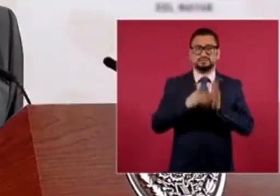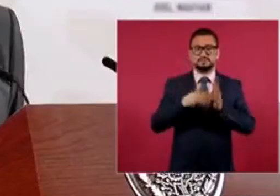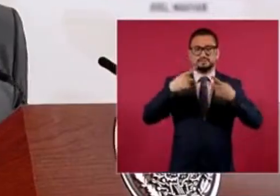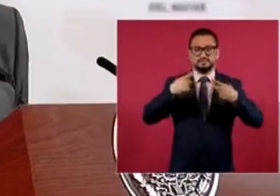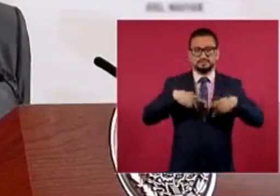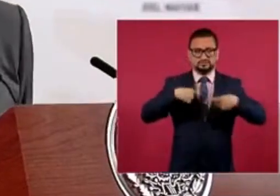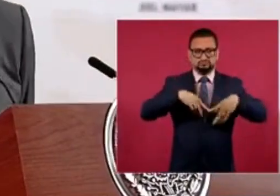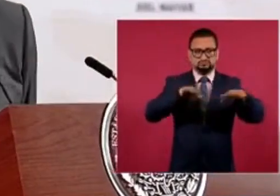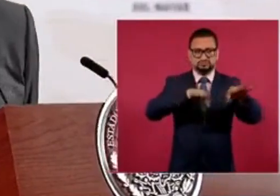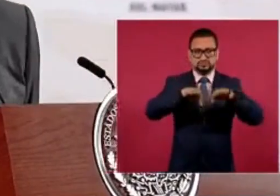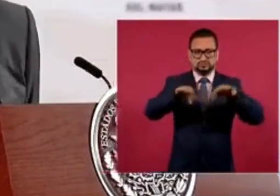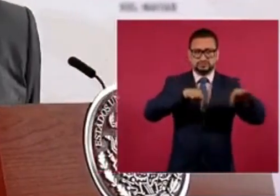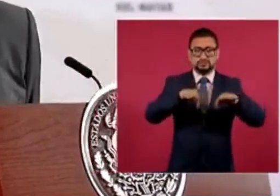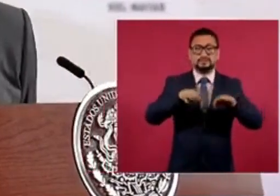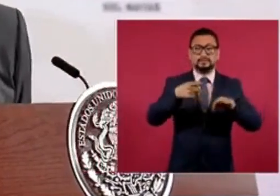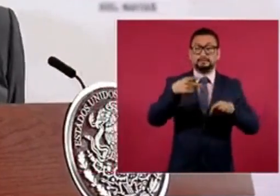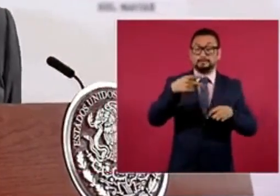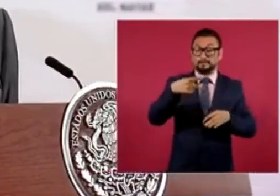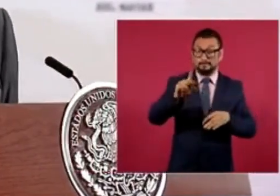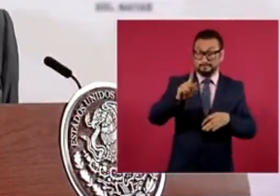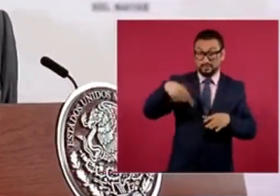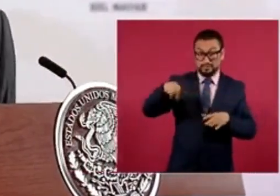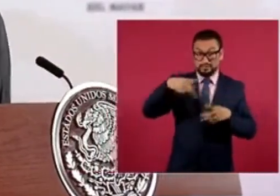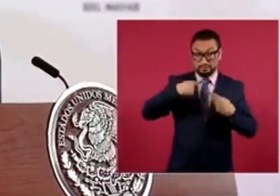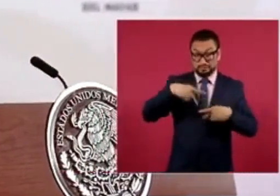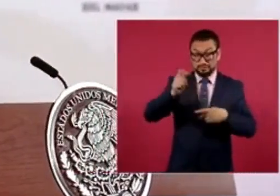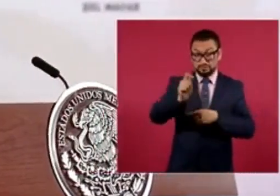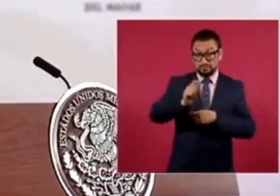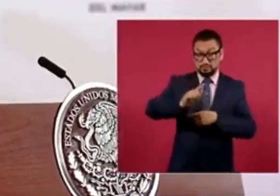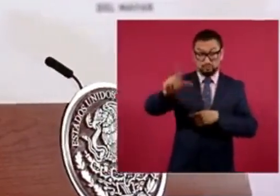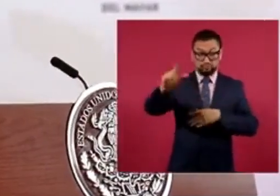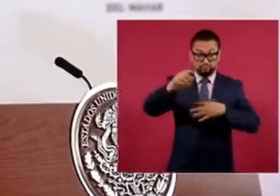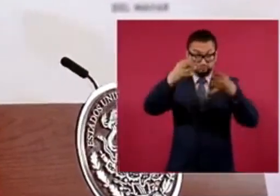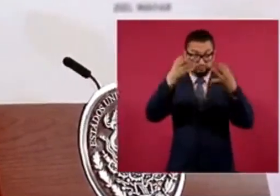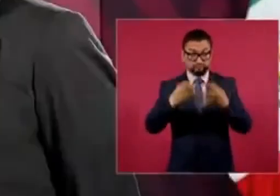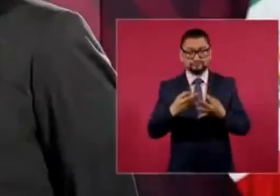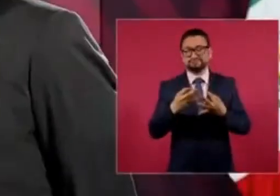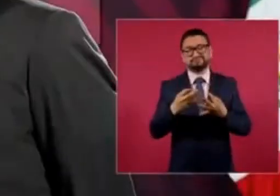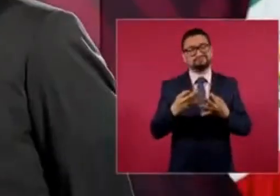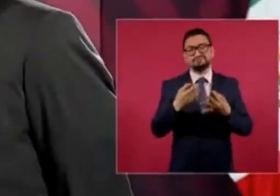pero no profesionales, no disciplinados,